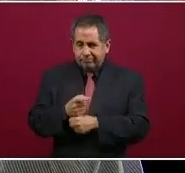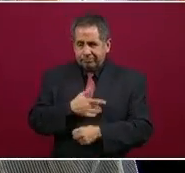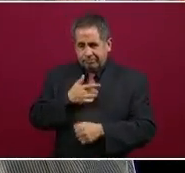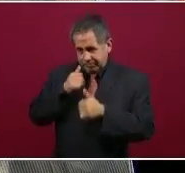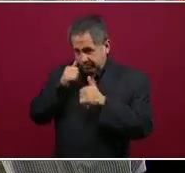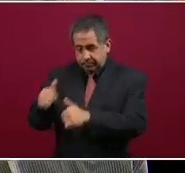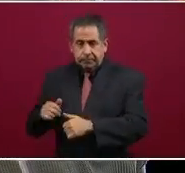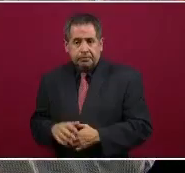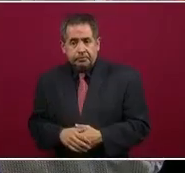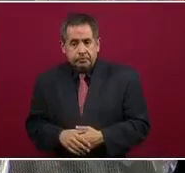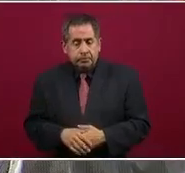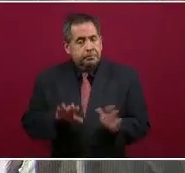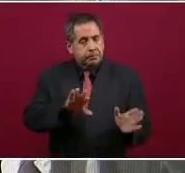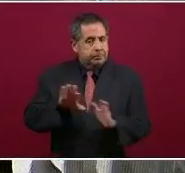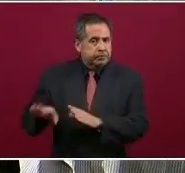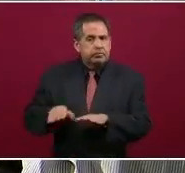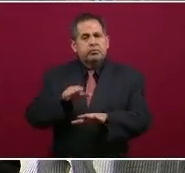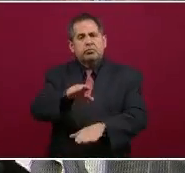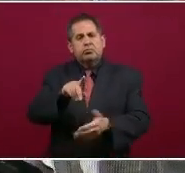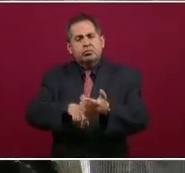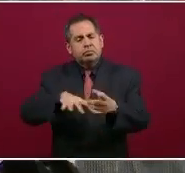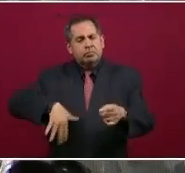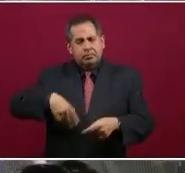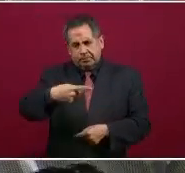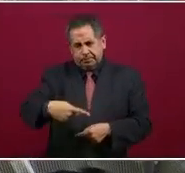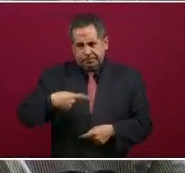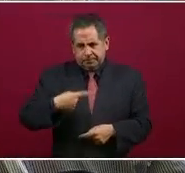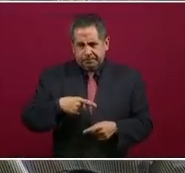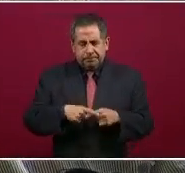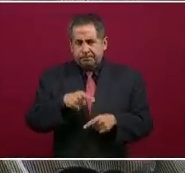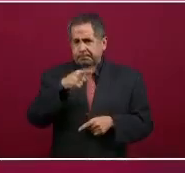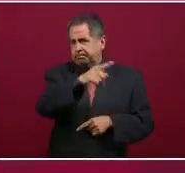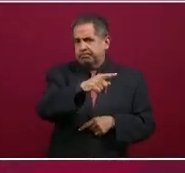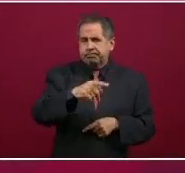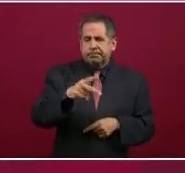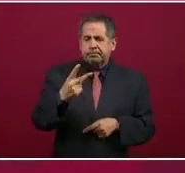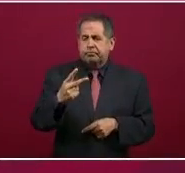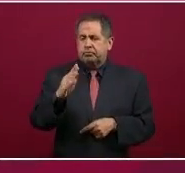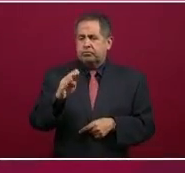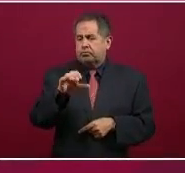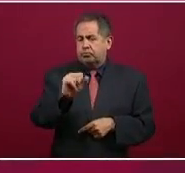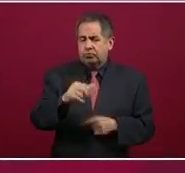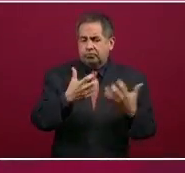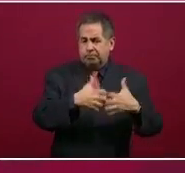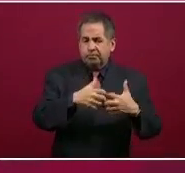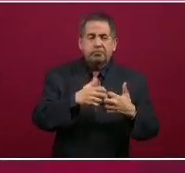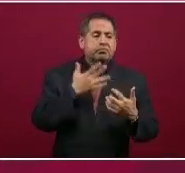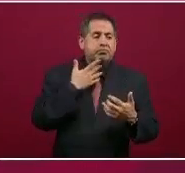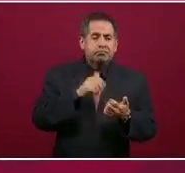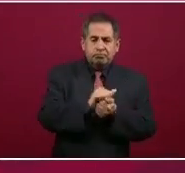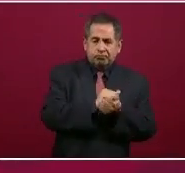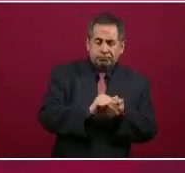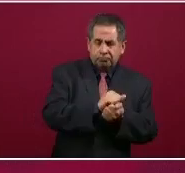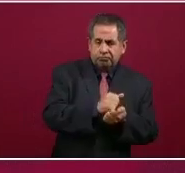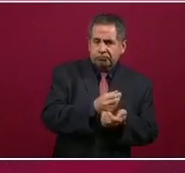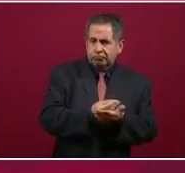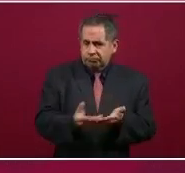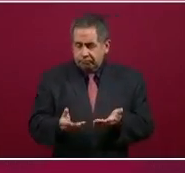Acerca de lo de la refinería, el domingo